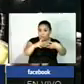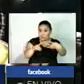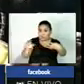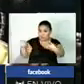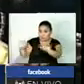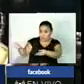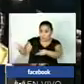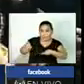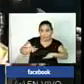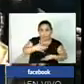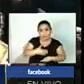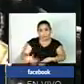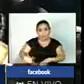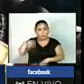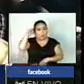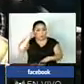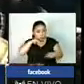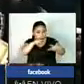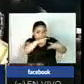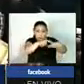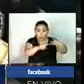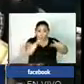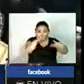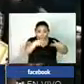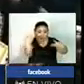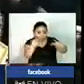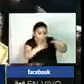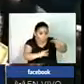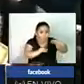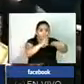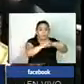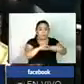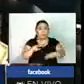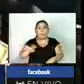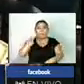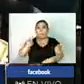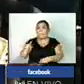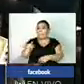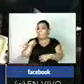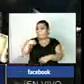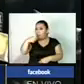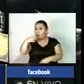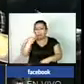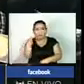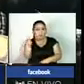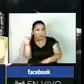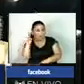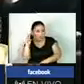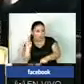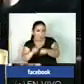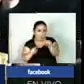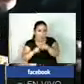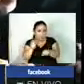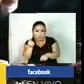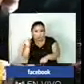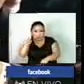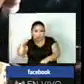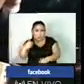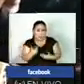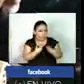Ejecutivo, estaban sacar tres principales hoy. Eran los mil millones de dólares que son para la micro, pequeña y mediana empresa,